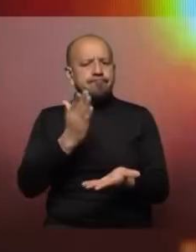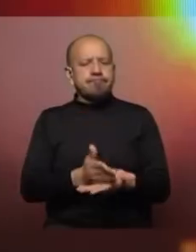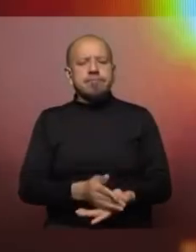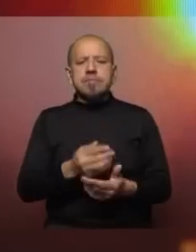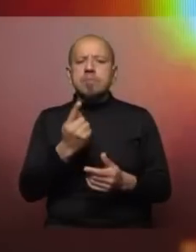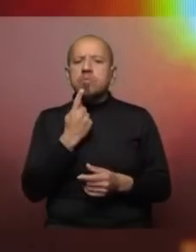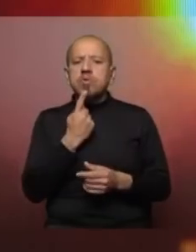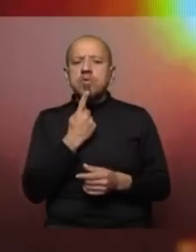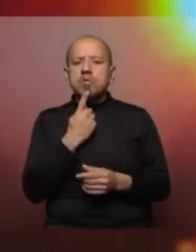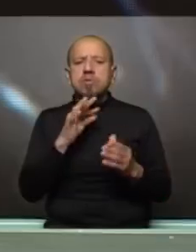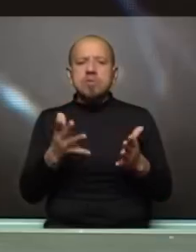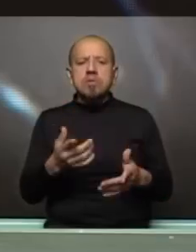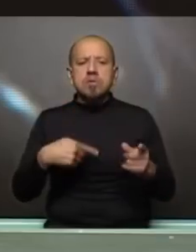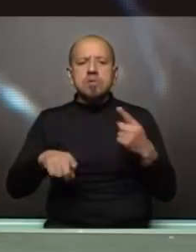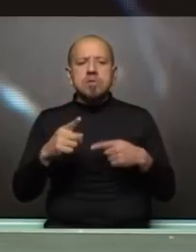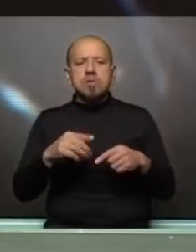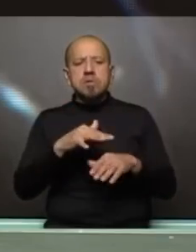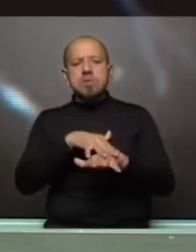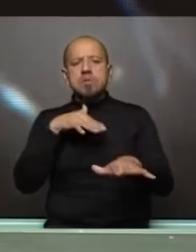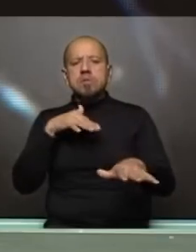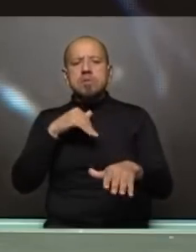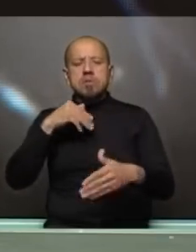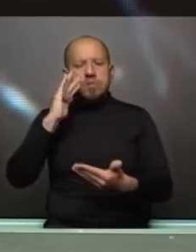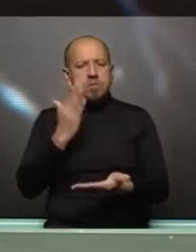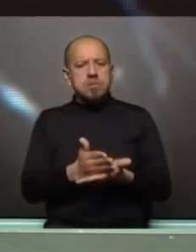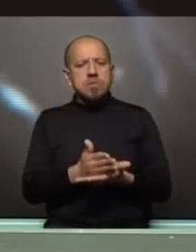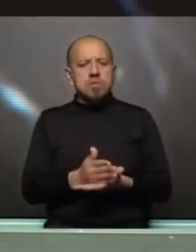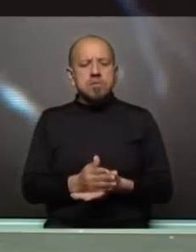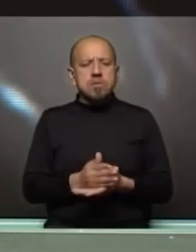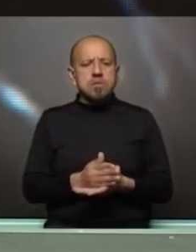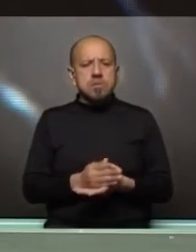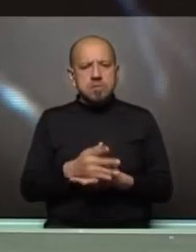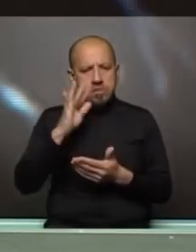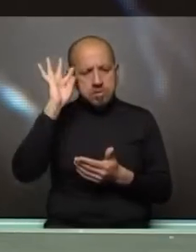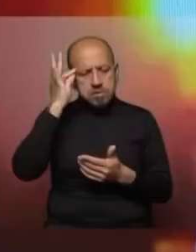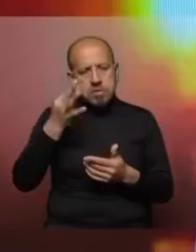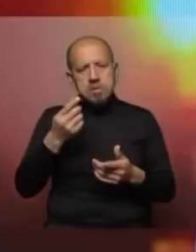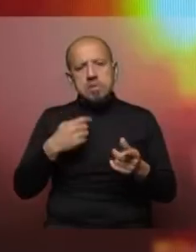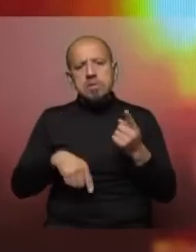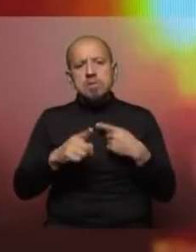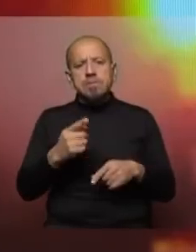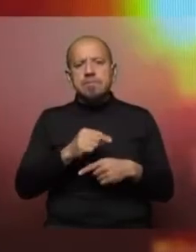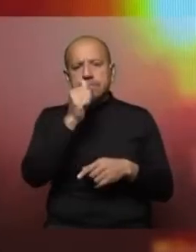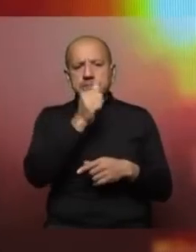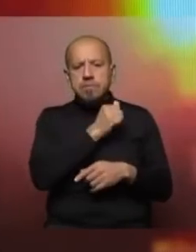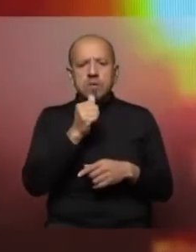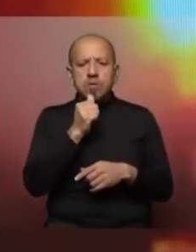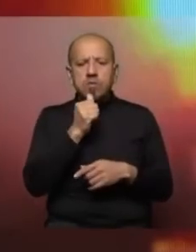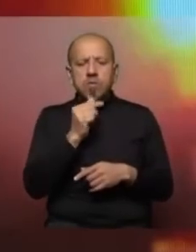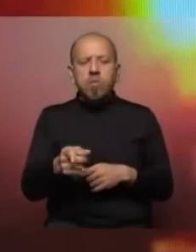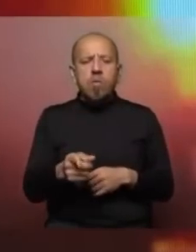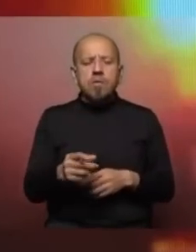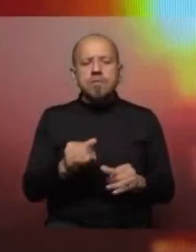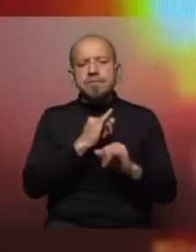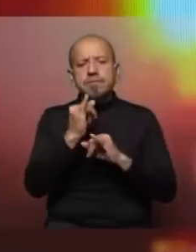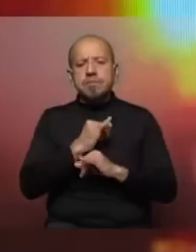políticos para calmar a la tribuna es de mano dura creen realmente que las soluciones pacíficas